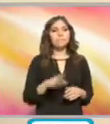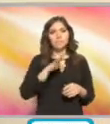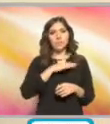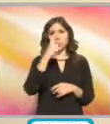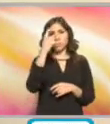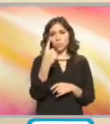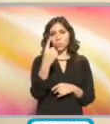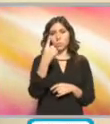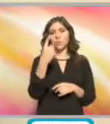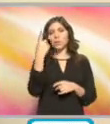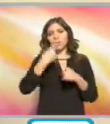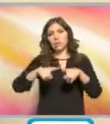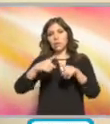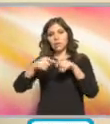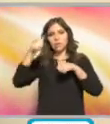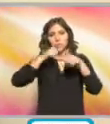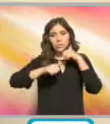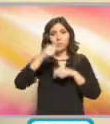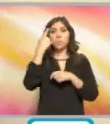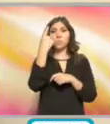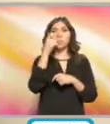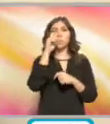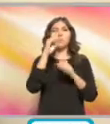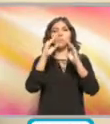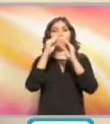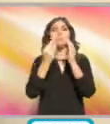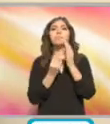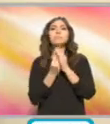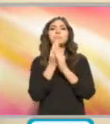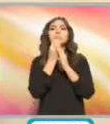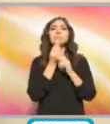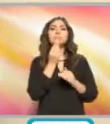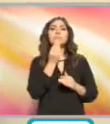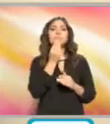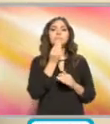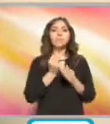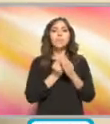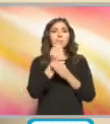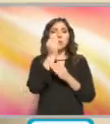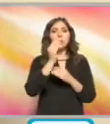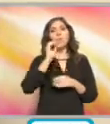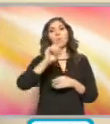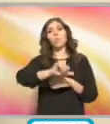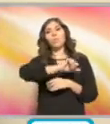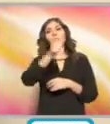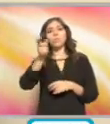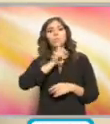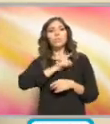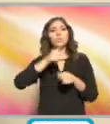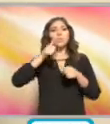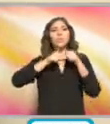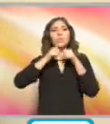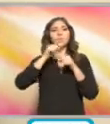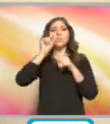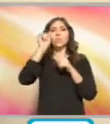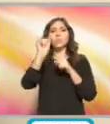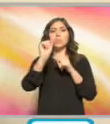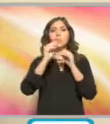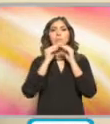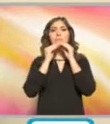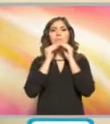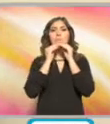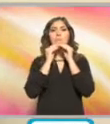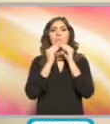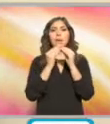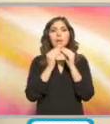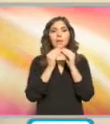el implante, otro, dependiendo de esa proporción que Ajá. tengamos, puede ser una cirugía en donde se adelante una porción de la